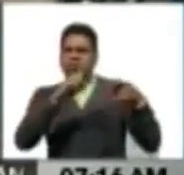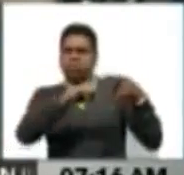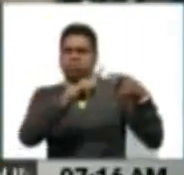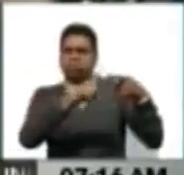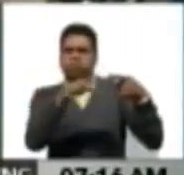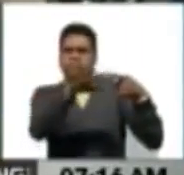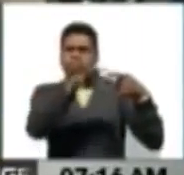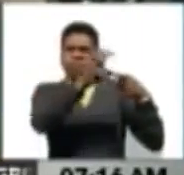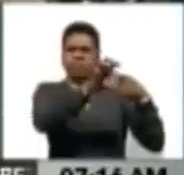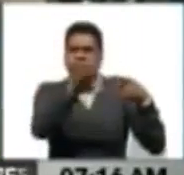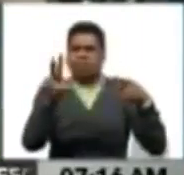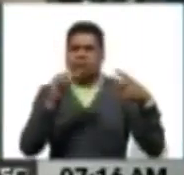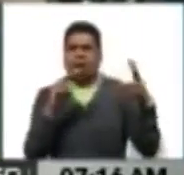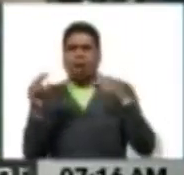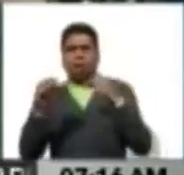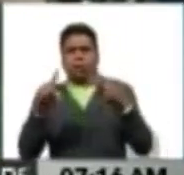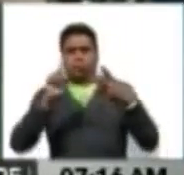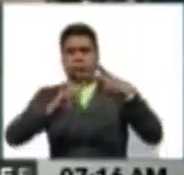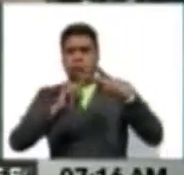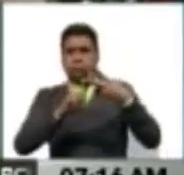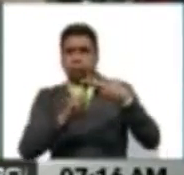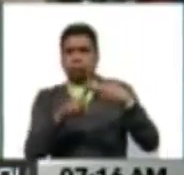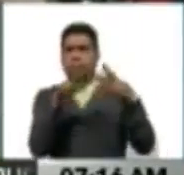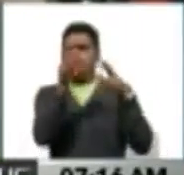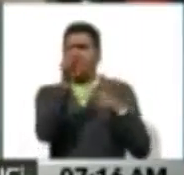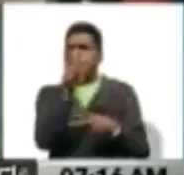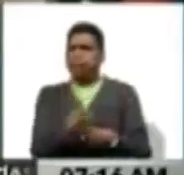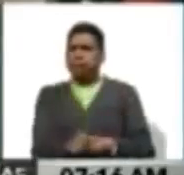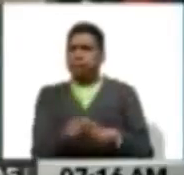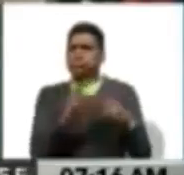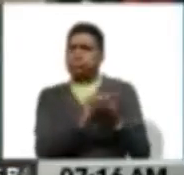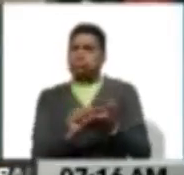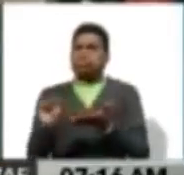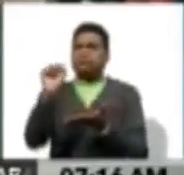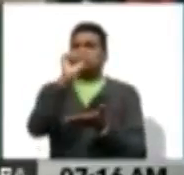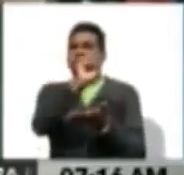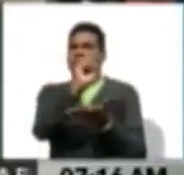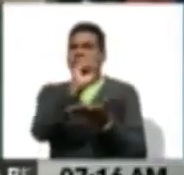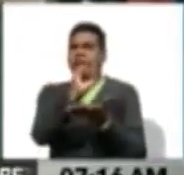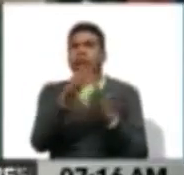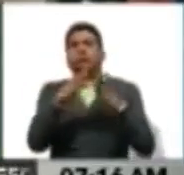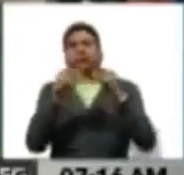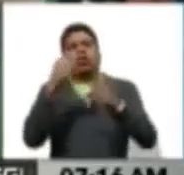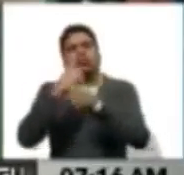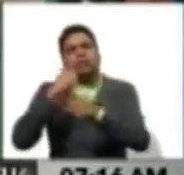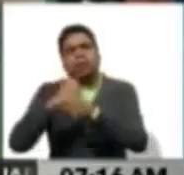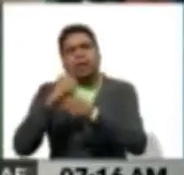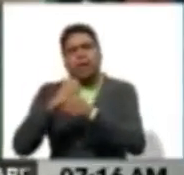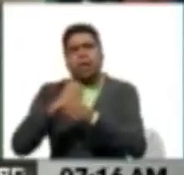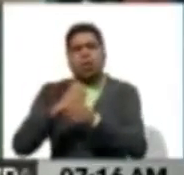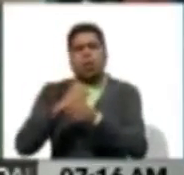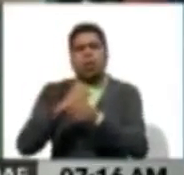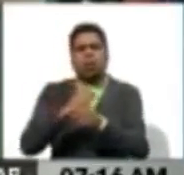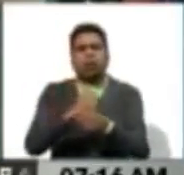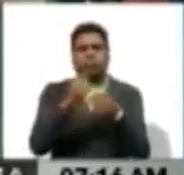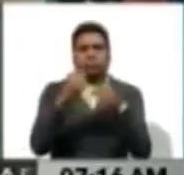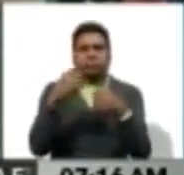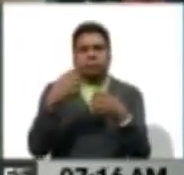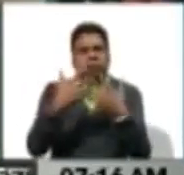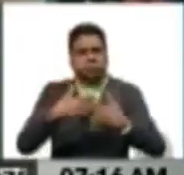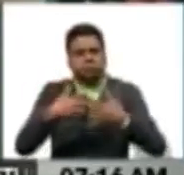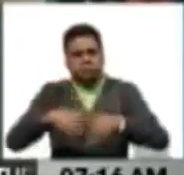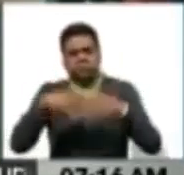con representantes del sindicato, que igualmente son empleados y son trabajadores, obreros de esta planta y de esta